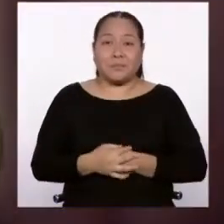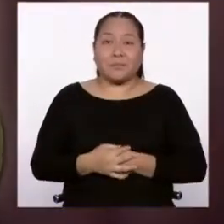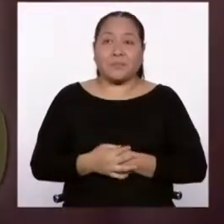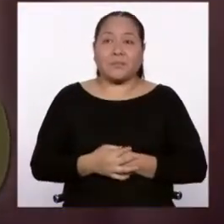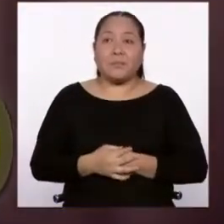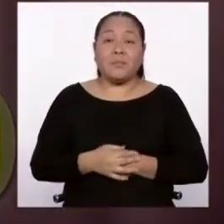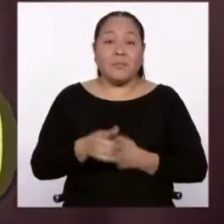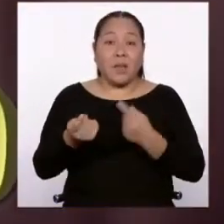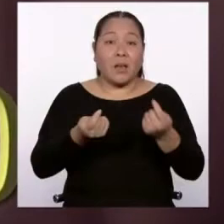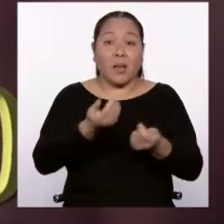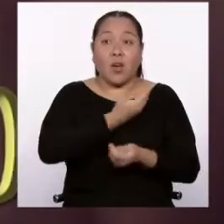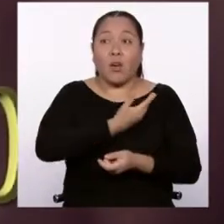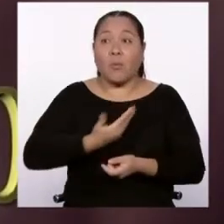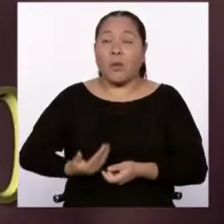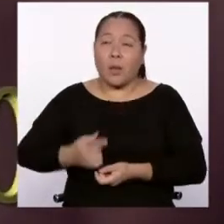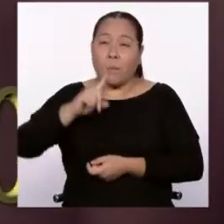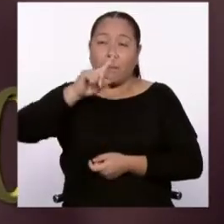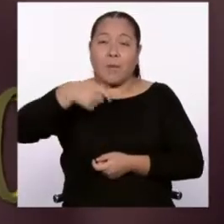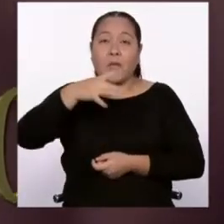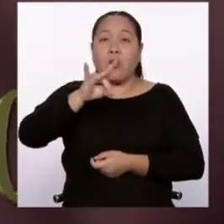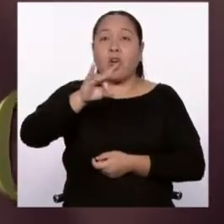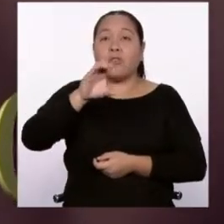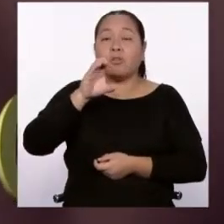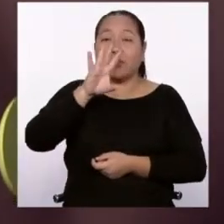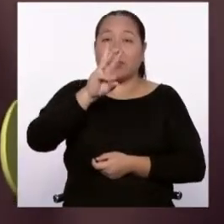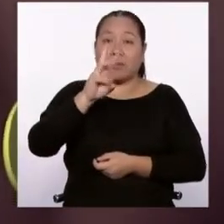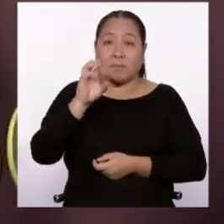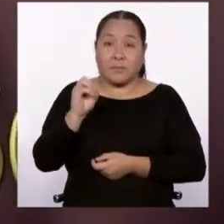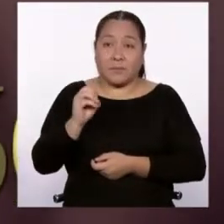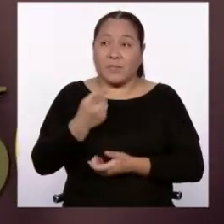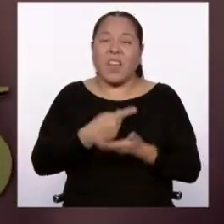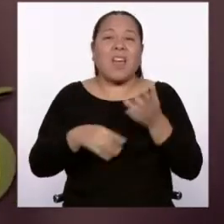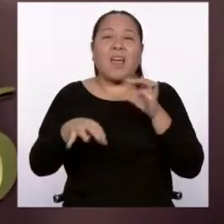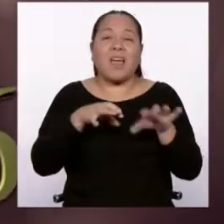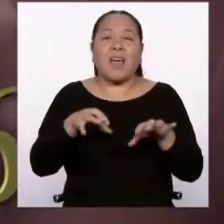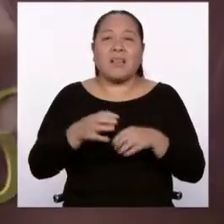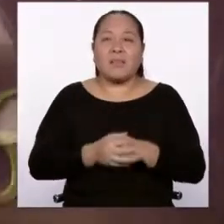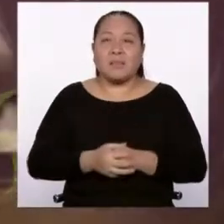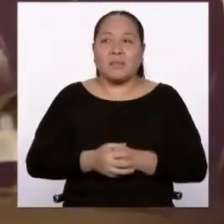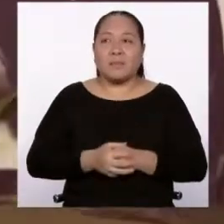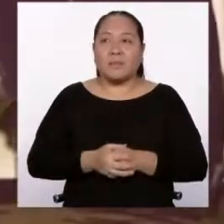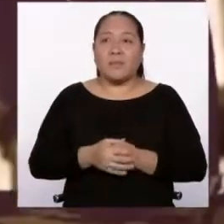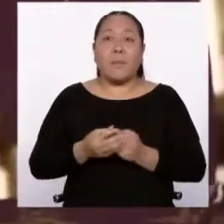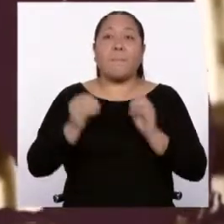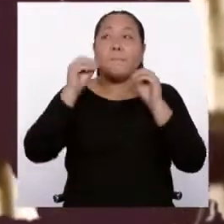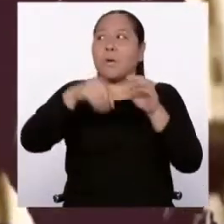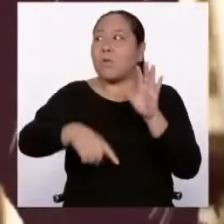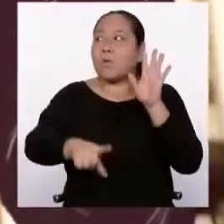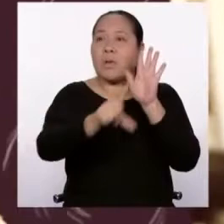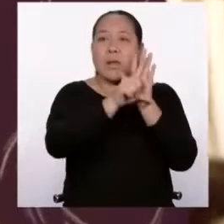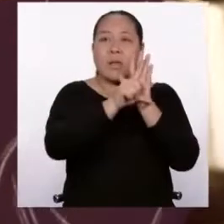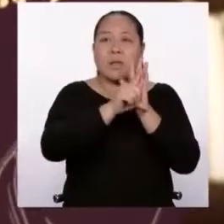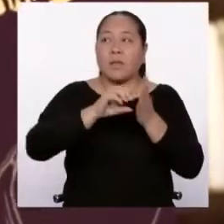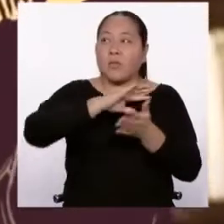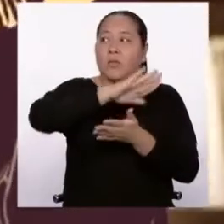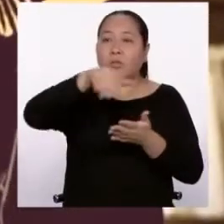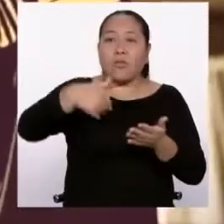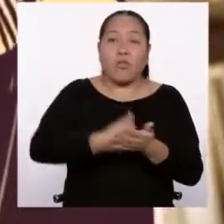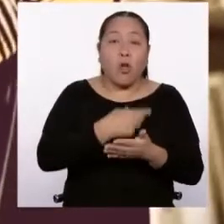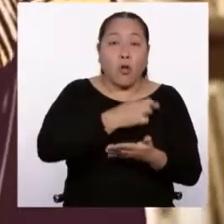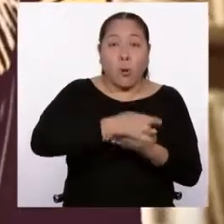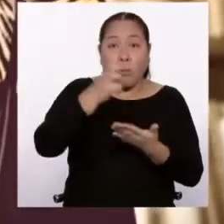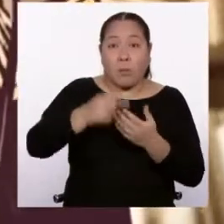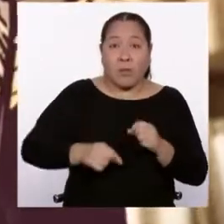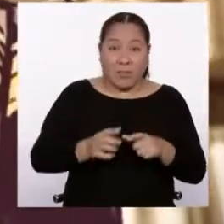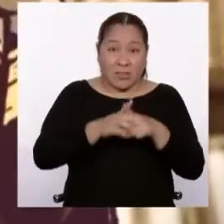El gobierno hacia 1860 lo que hace es dar una ley en donde todos los proyectos grandes